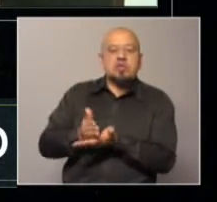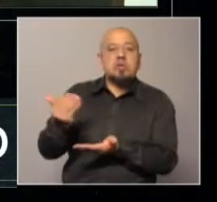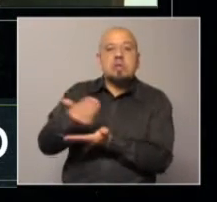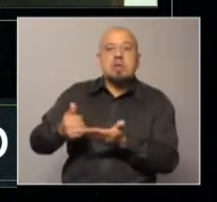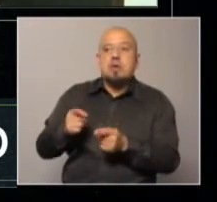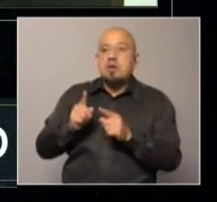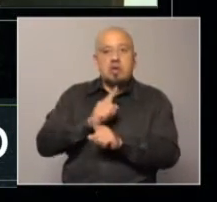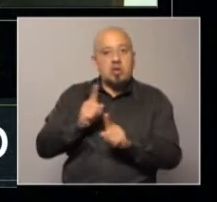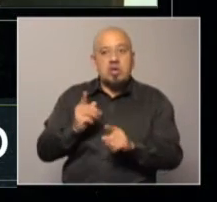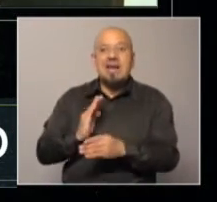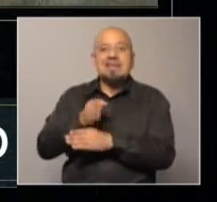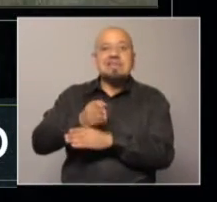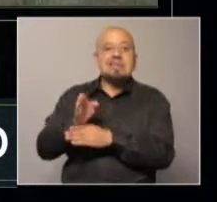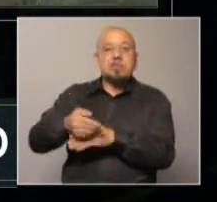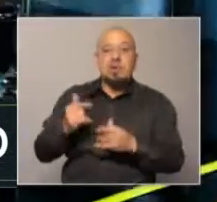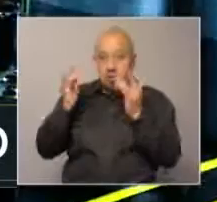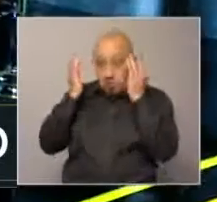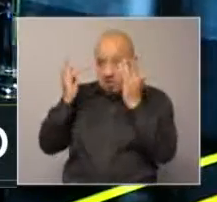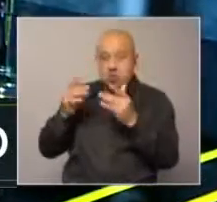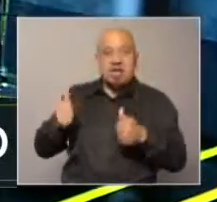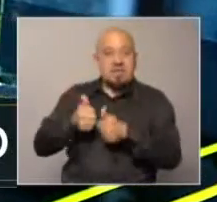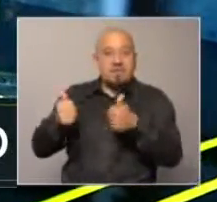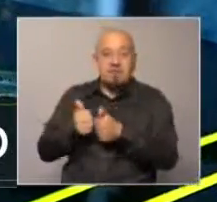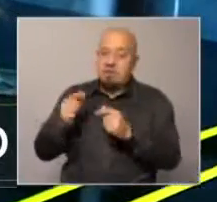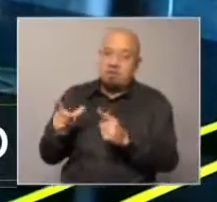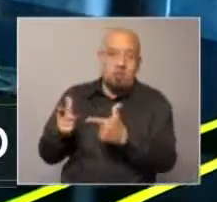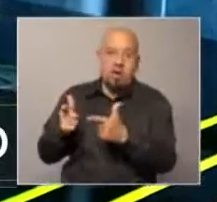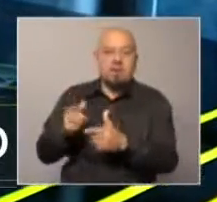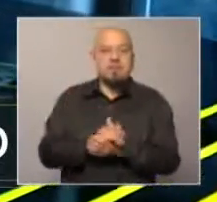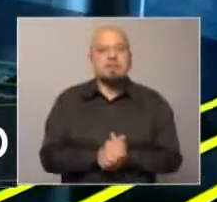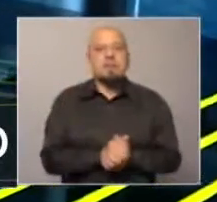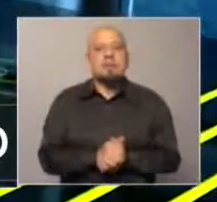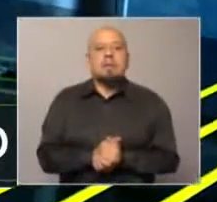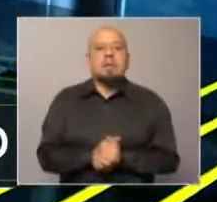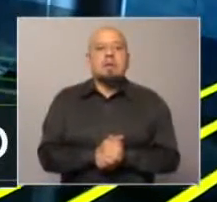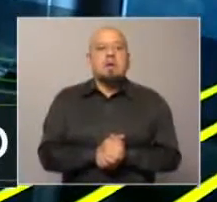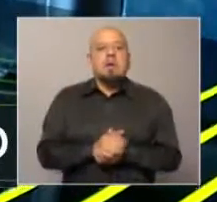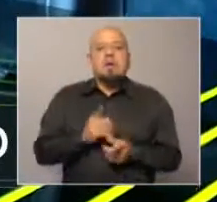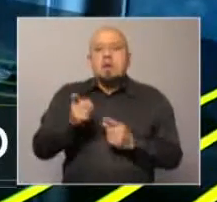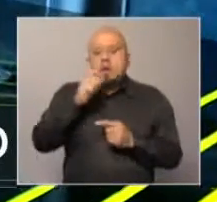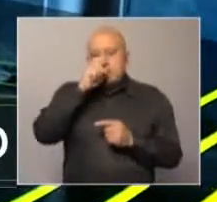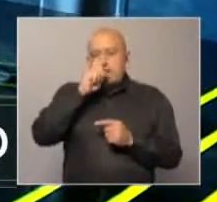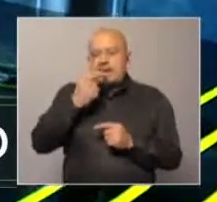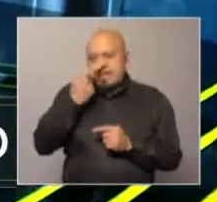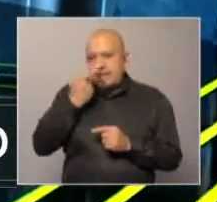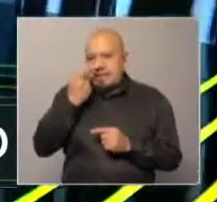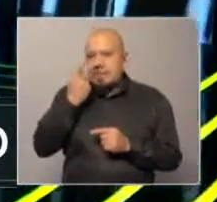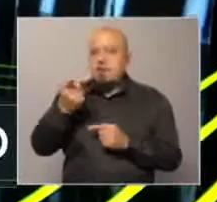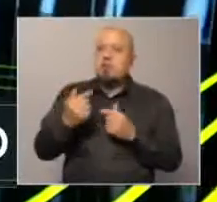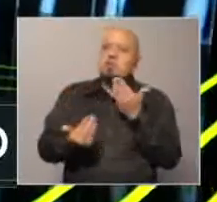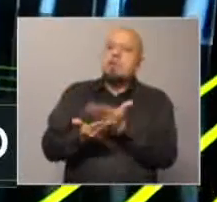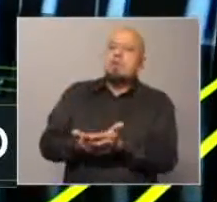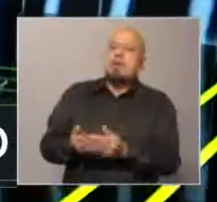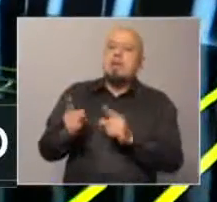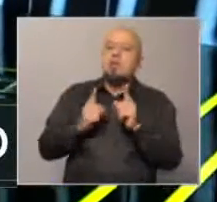no tienen tanto acceso a la educación y la recreación en esos centros. Andrea, no sé si te interesa plantear alguna característica más en torno a este